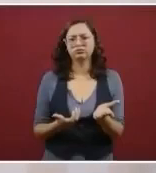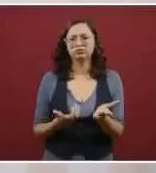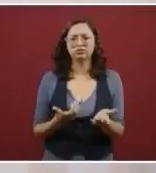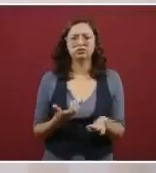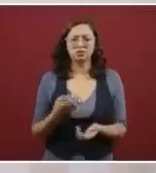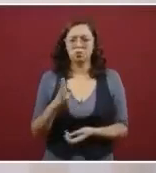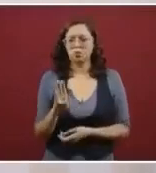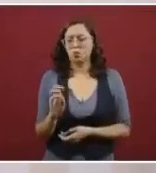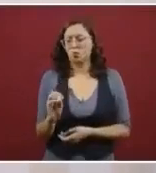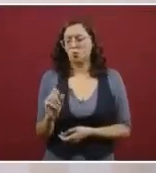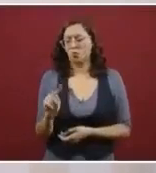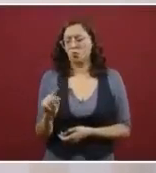bots